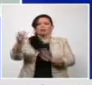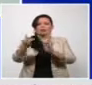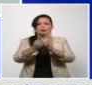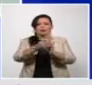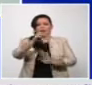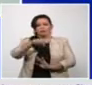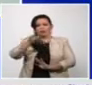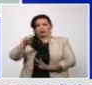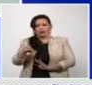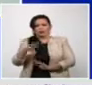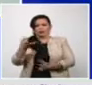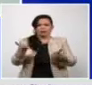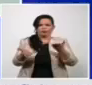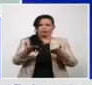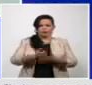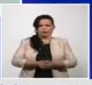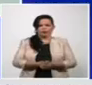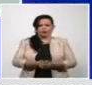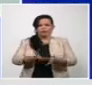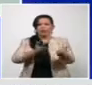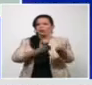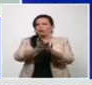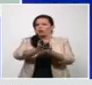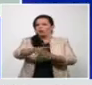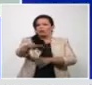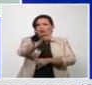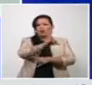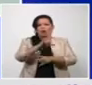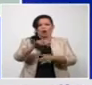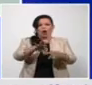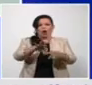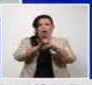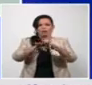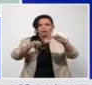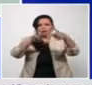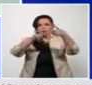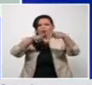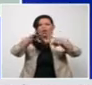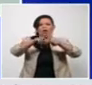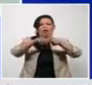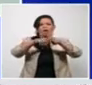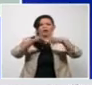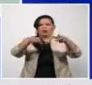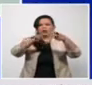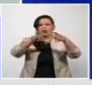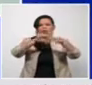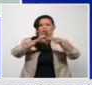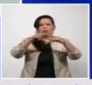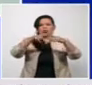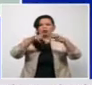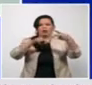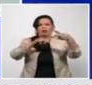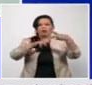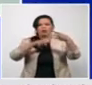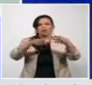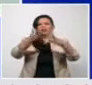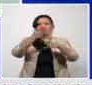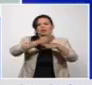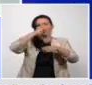Se mantiene el mismo orden. La provincia de La Habana, Guantánamo, Santiago de Cuba, municipio especial Isla de la